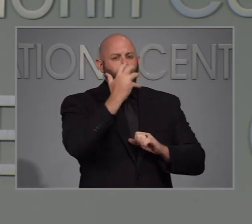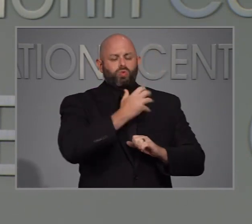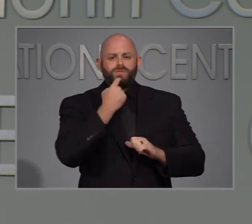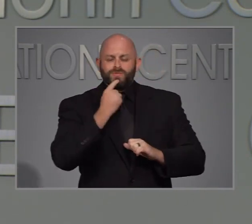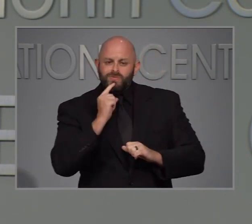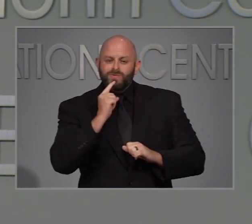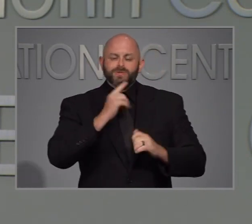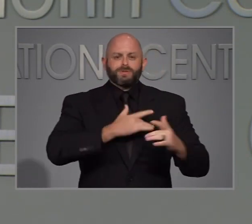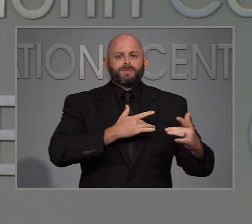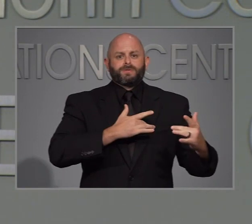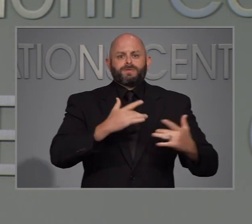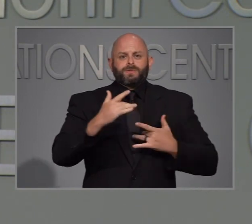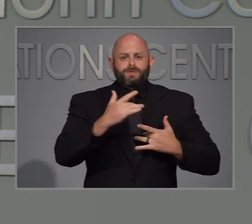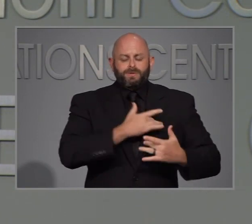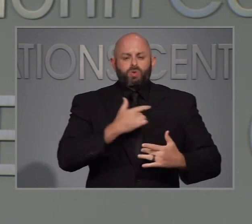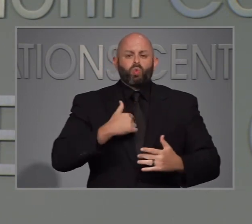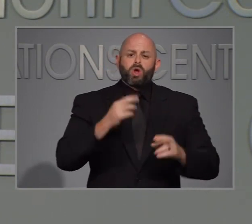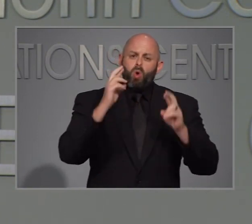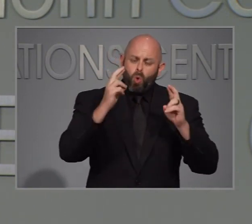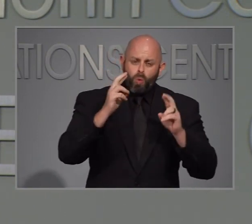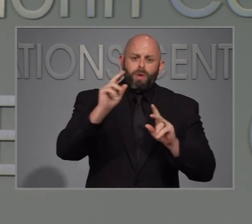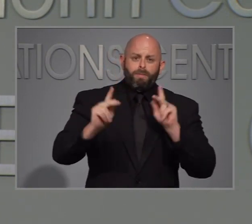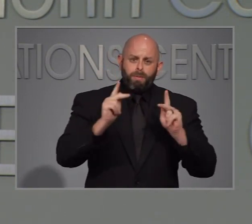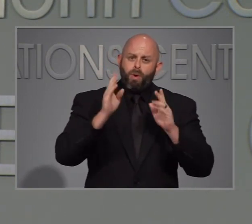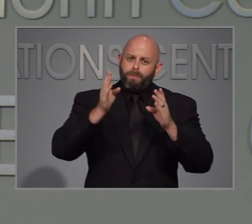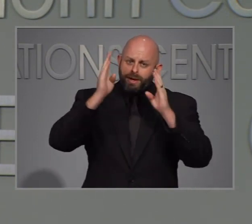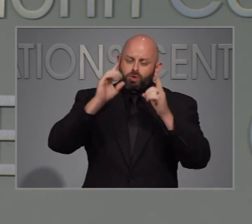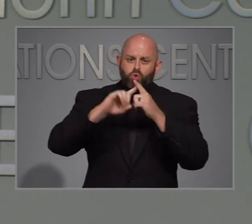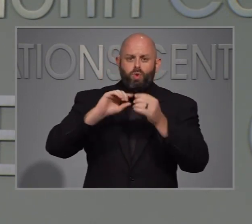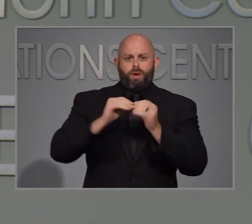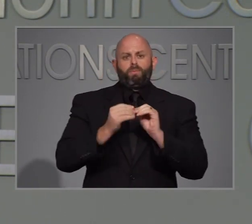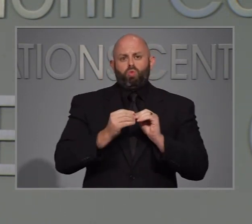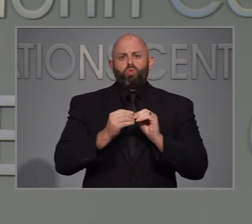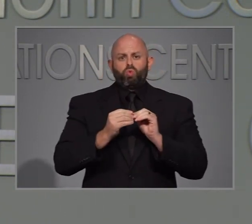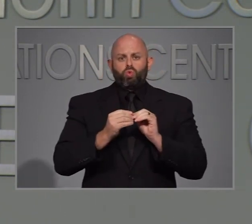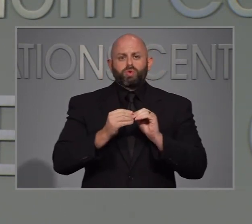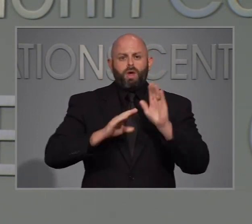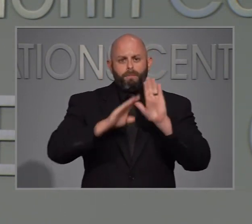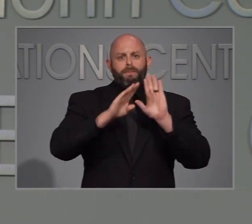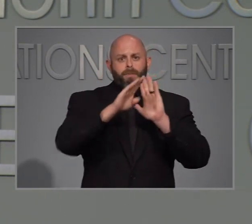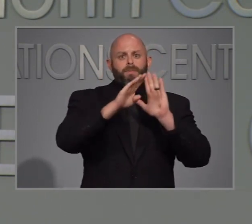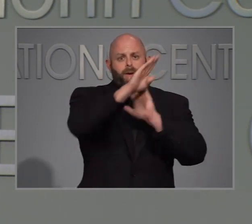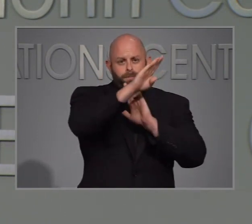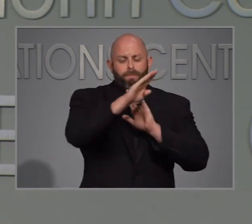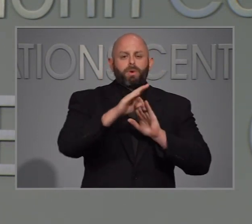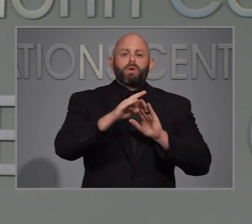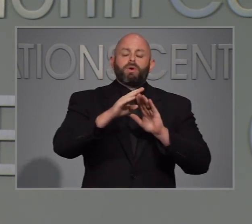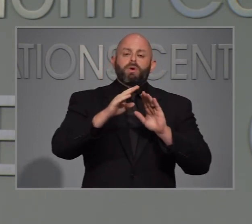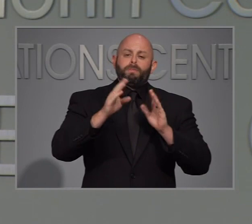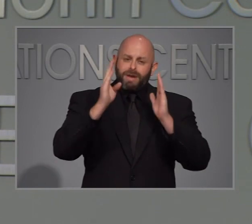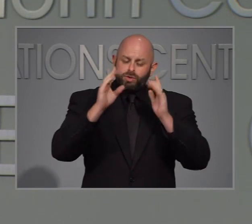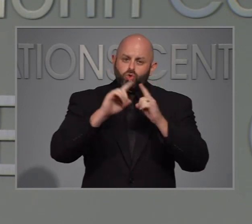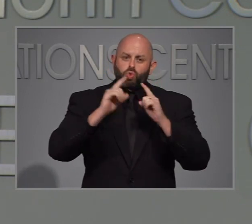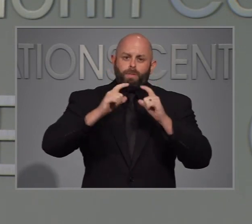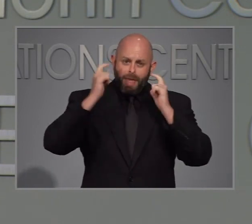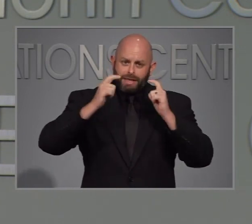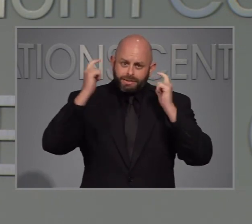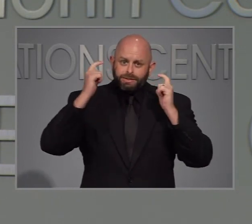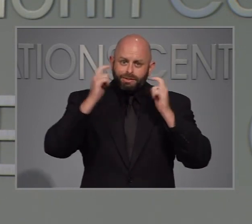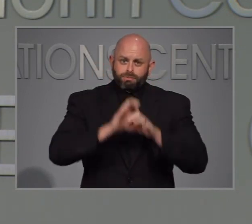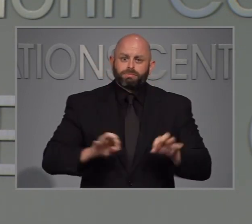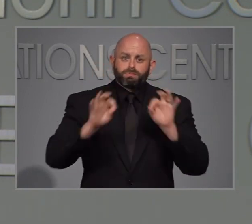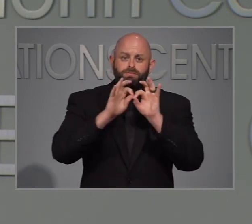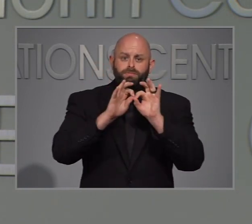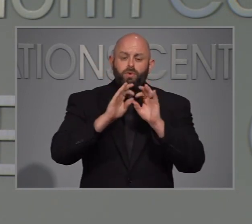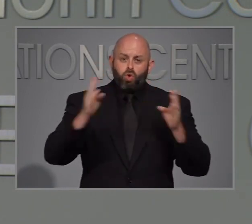negocios. Esperamos que las personas van a prestar atención al uso de cubrebocas y esperamos que todos los dueños de